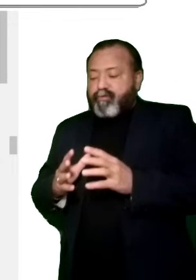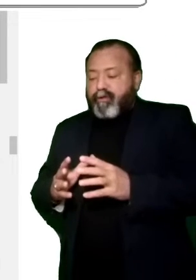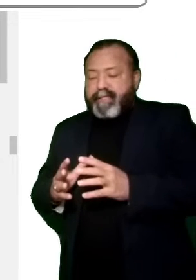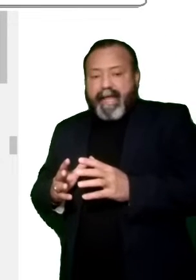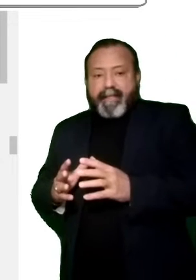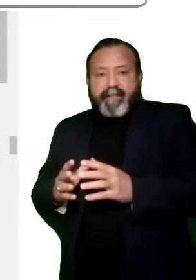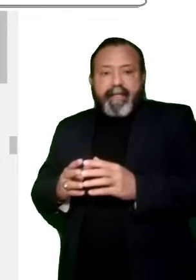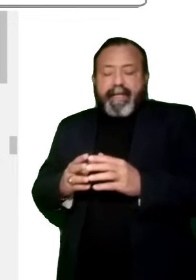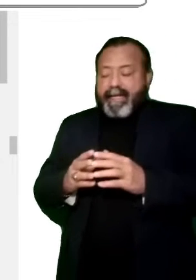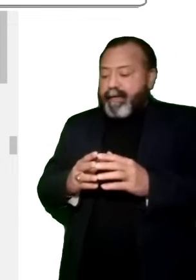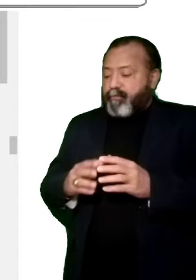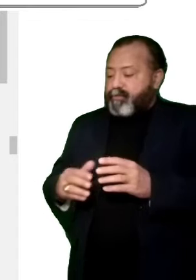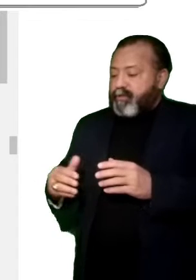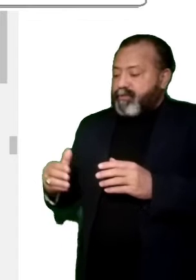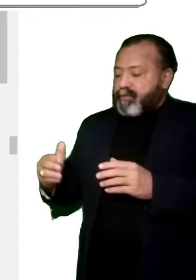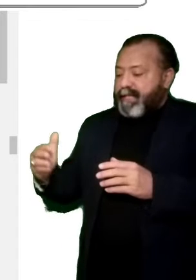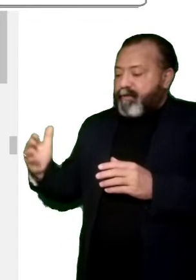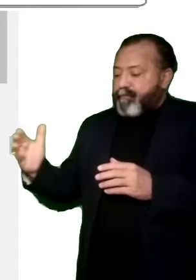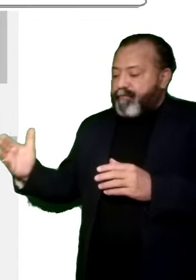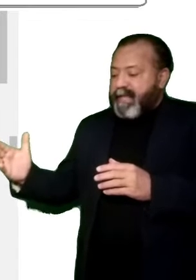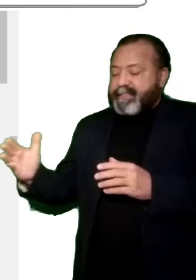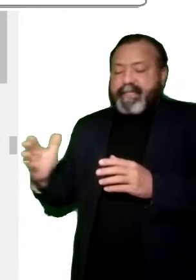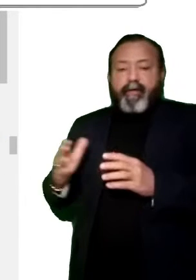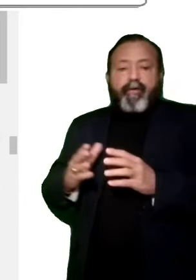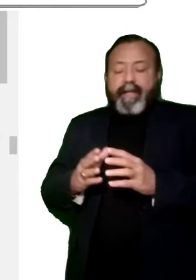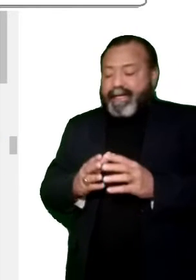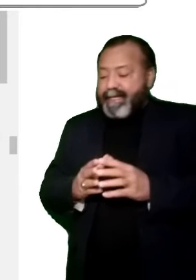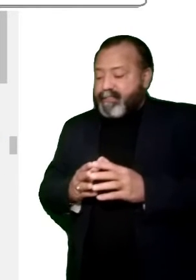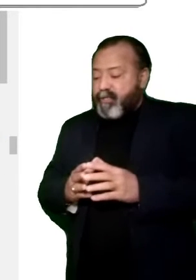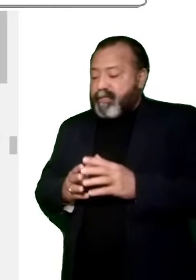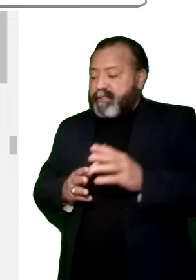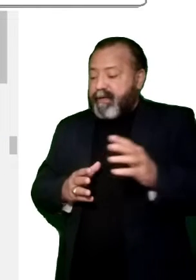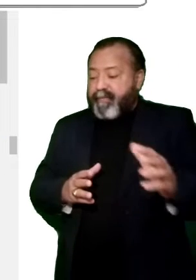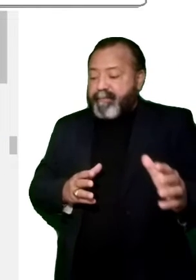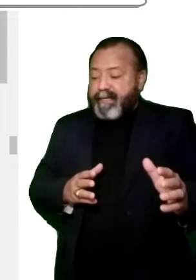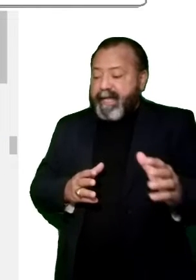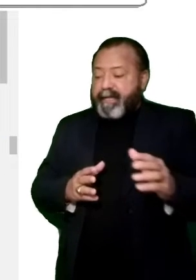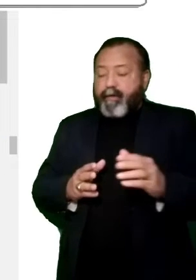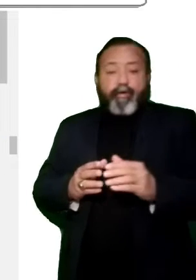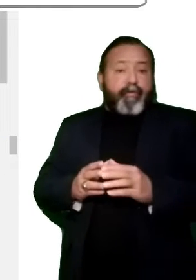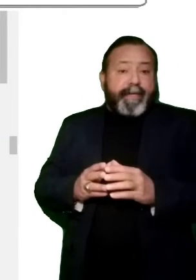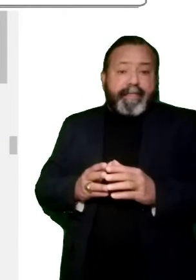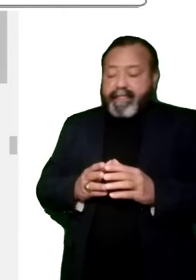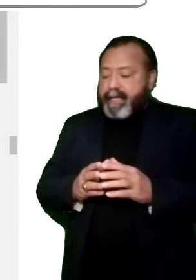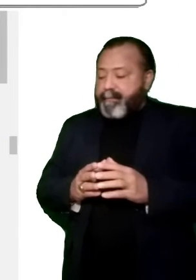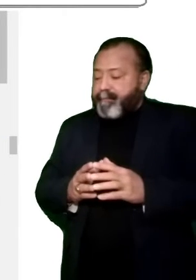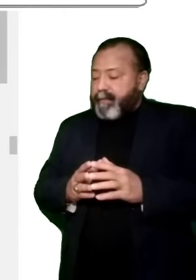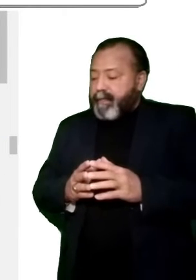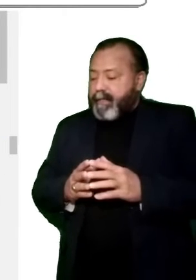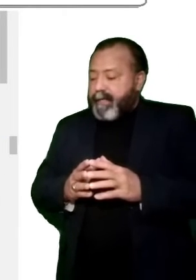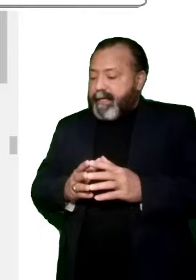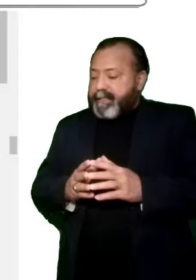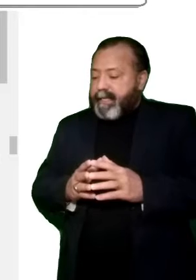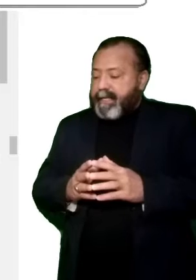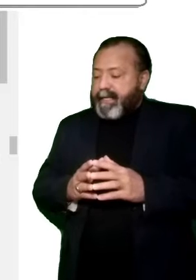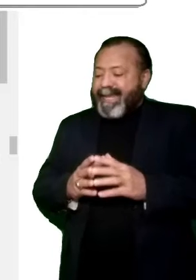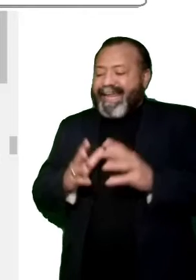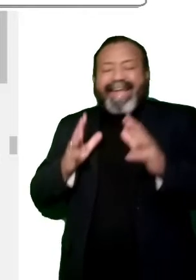cómo el abuso de autoridad, el abuso de confianza o la relación intrafamiliar o